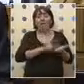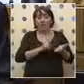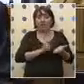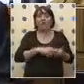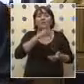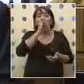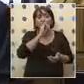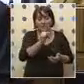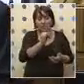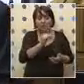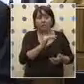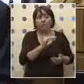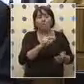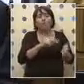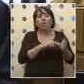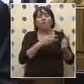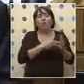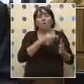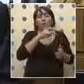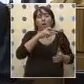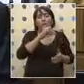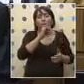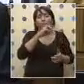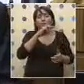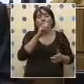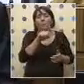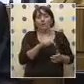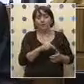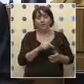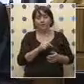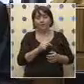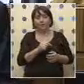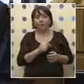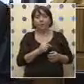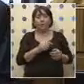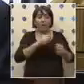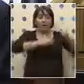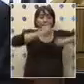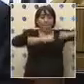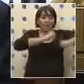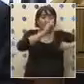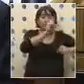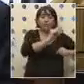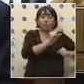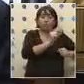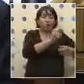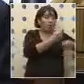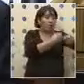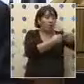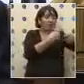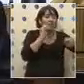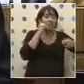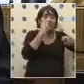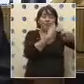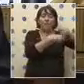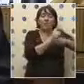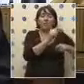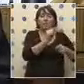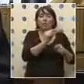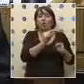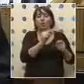cosas por qué serán afectadas. las empresas de menor tamaño fueron definidas como aquellas con ventas anuales no superiores a 100.000 UF. La ley 20